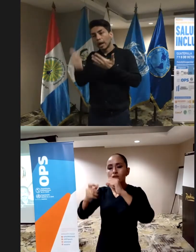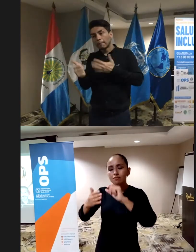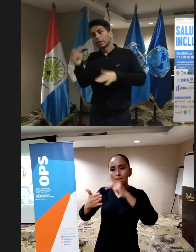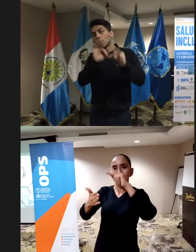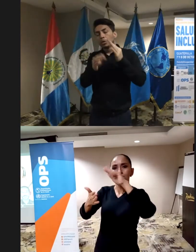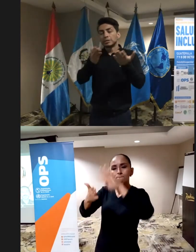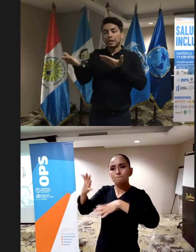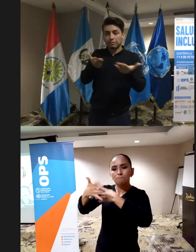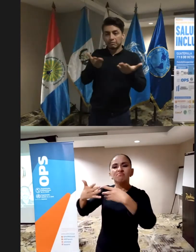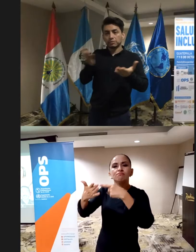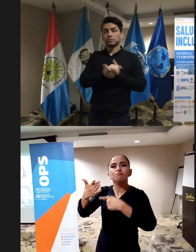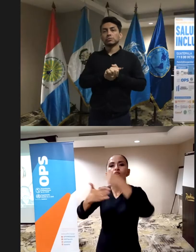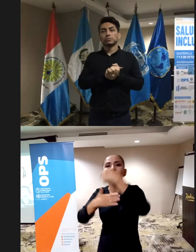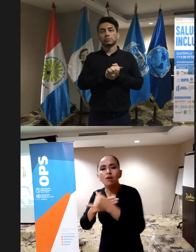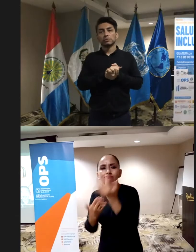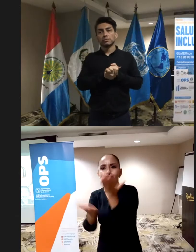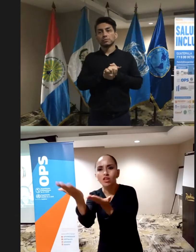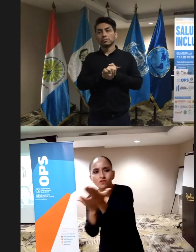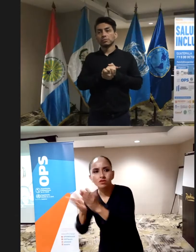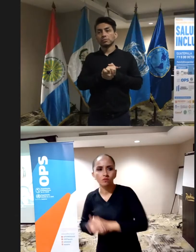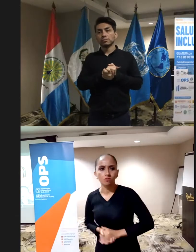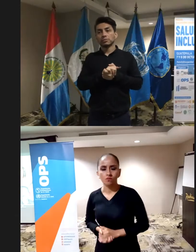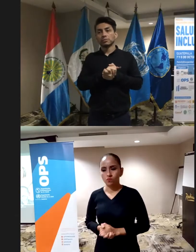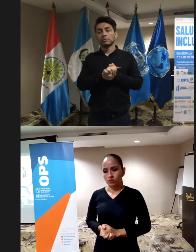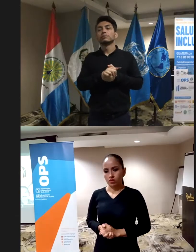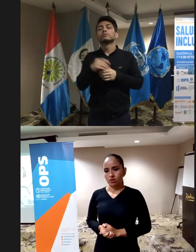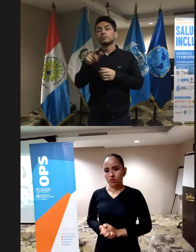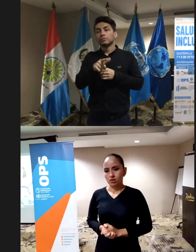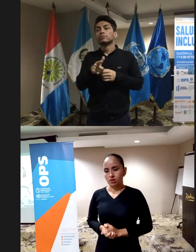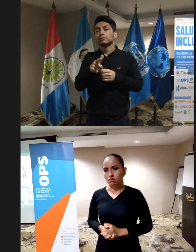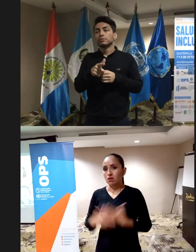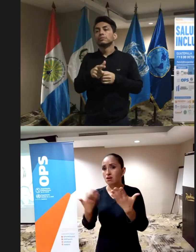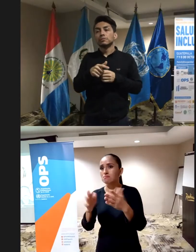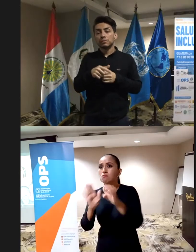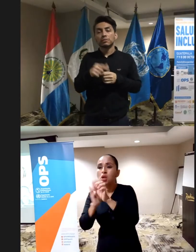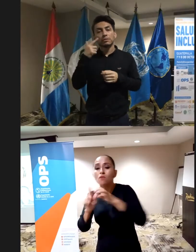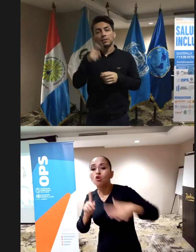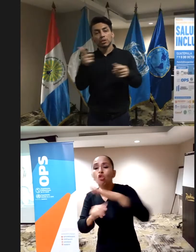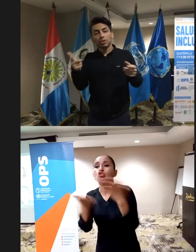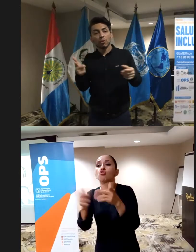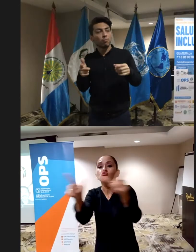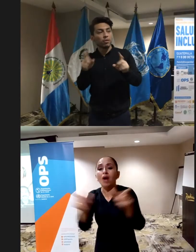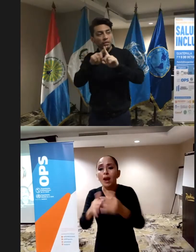servicios. Un mayor desglose por edad, sexo, ubicación u otras